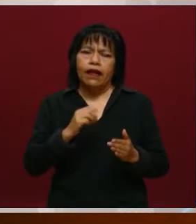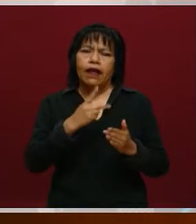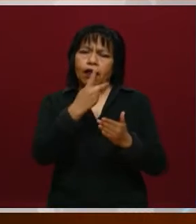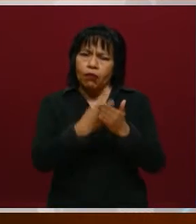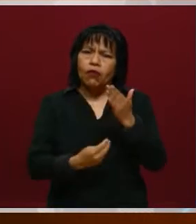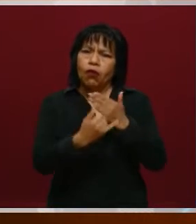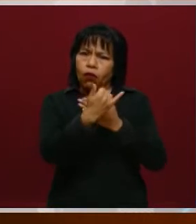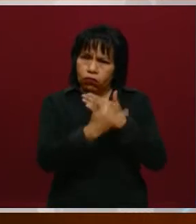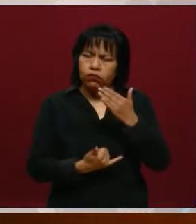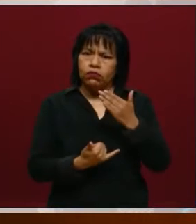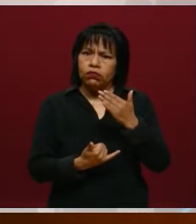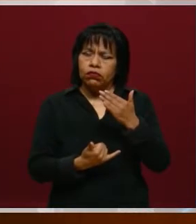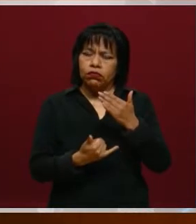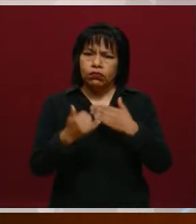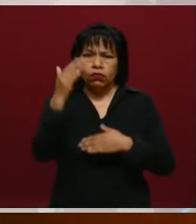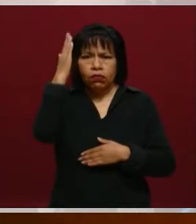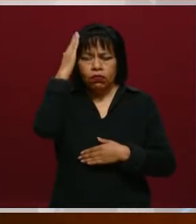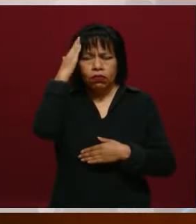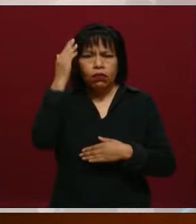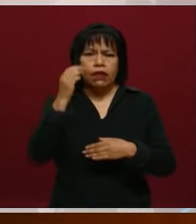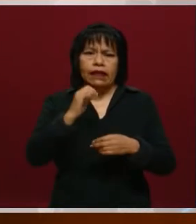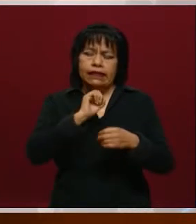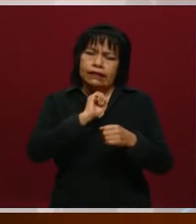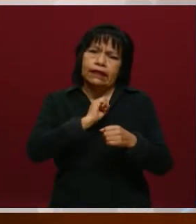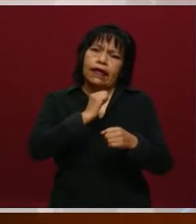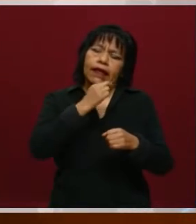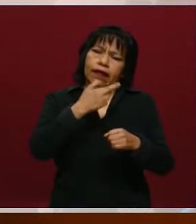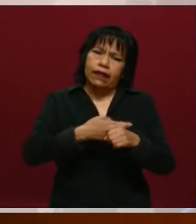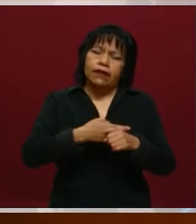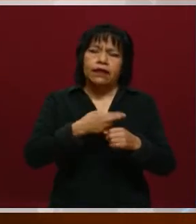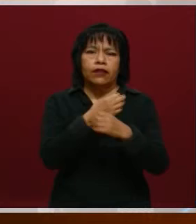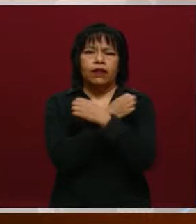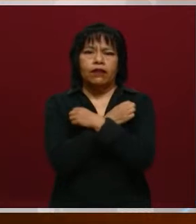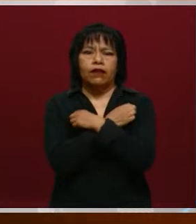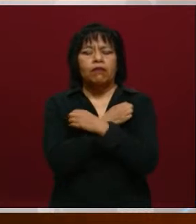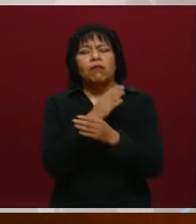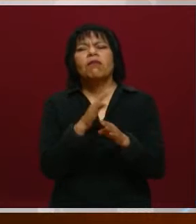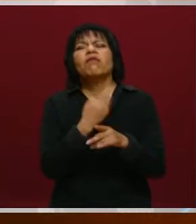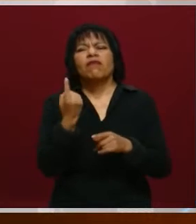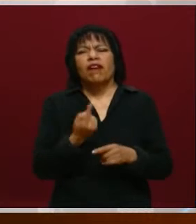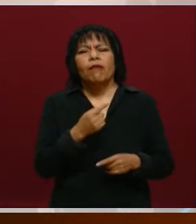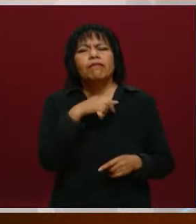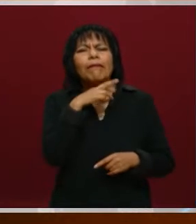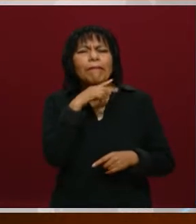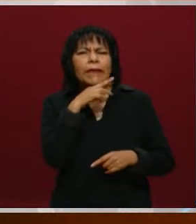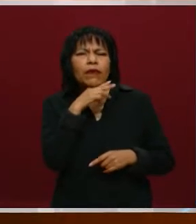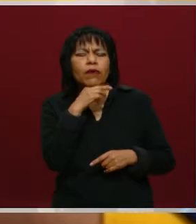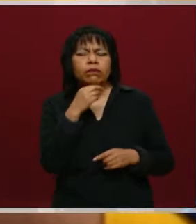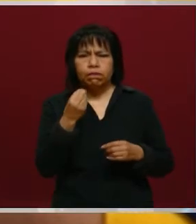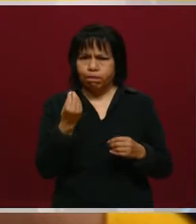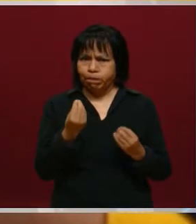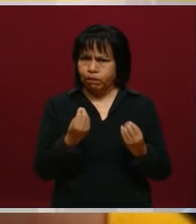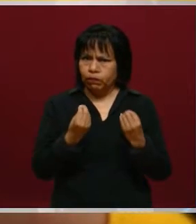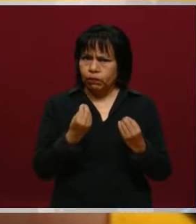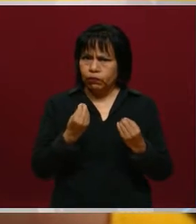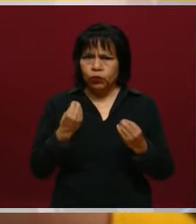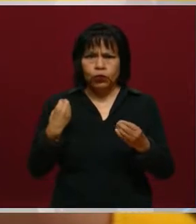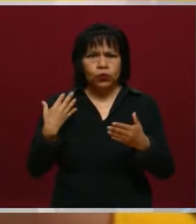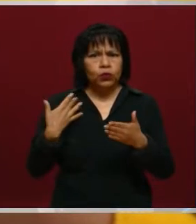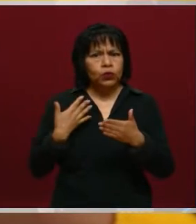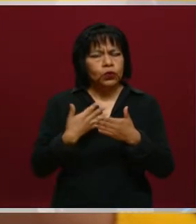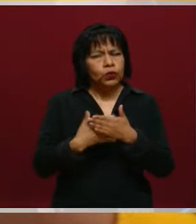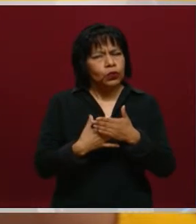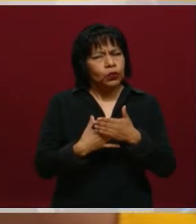del secretario de educación la gran preocupación que existe de que durante muchos años